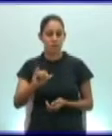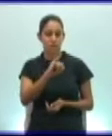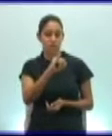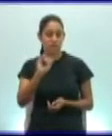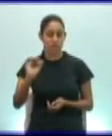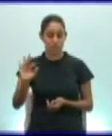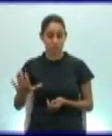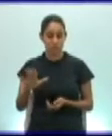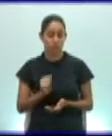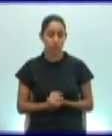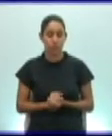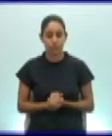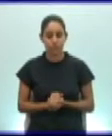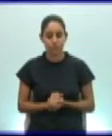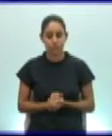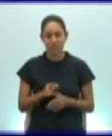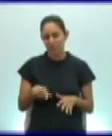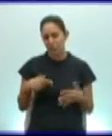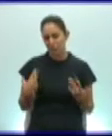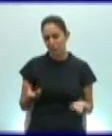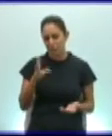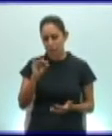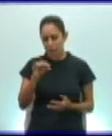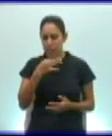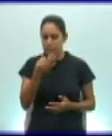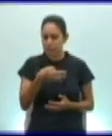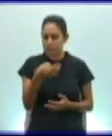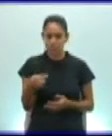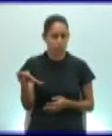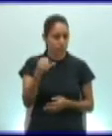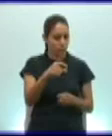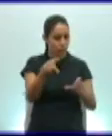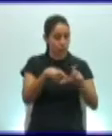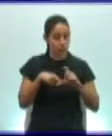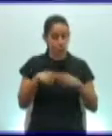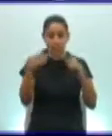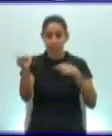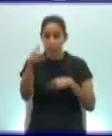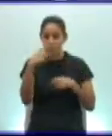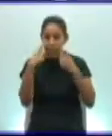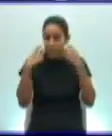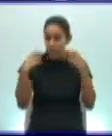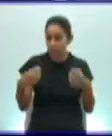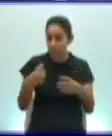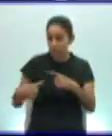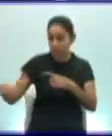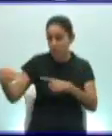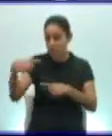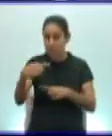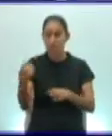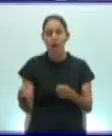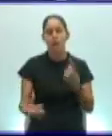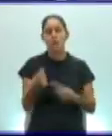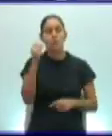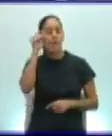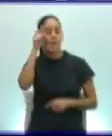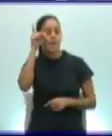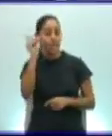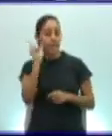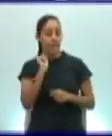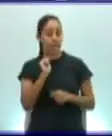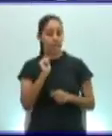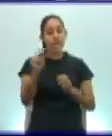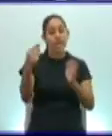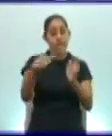1975. Por lo tanto, cuando estamos hablando de todo este contenido, es importante que ustedes prioricen algunas de estas ideas, elementos que